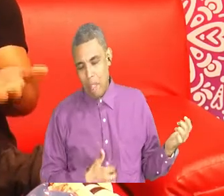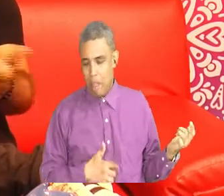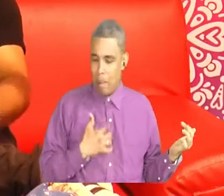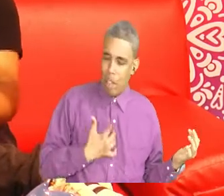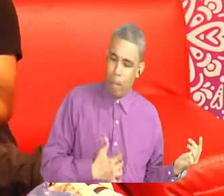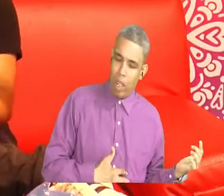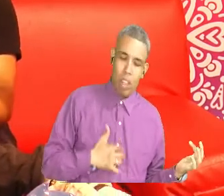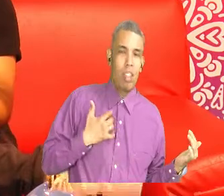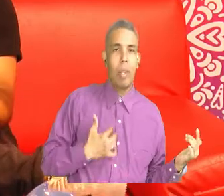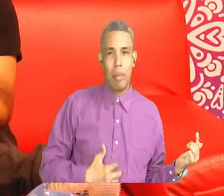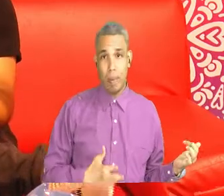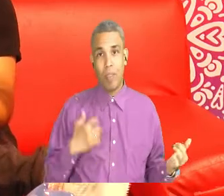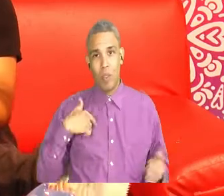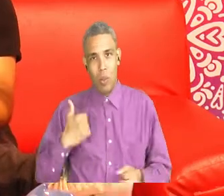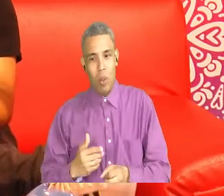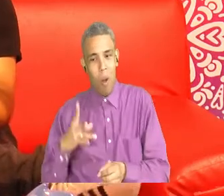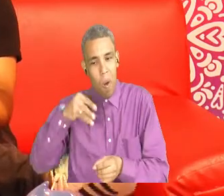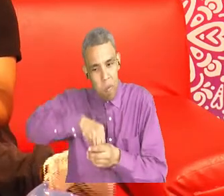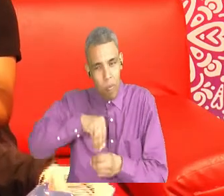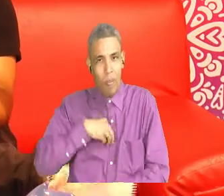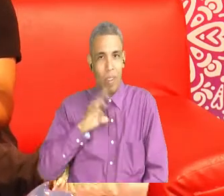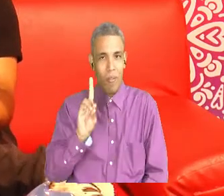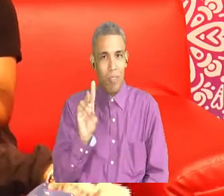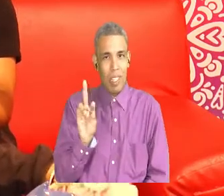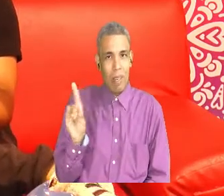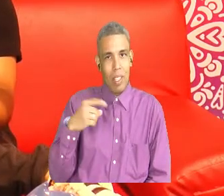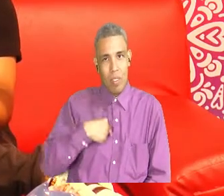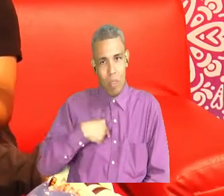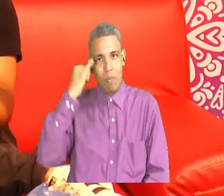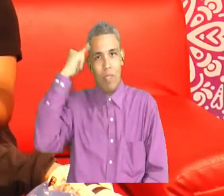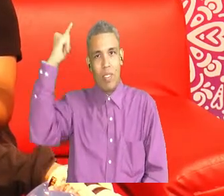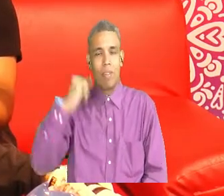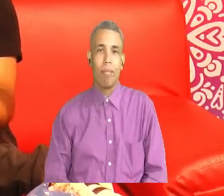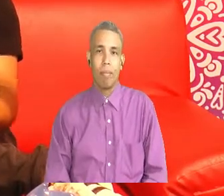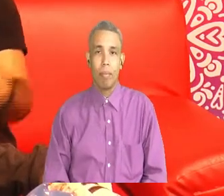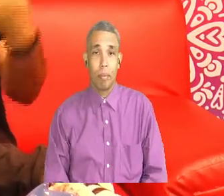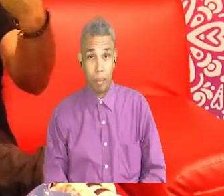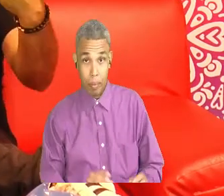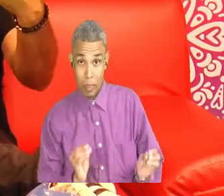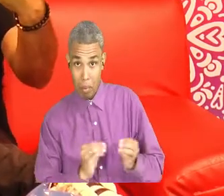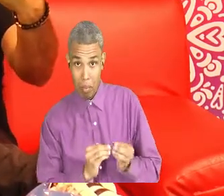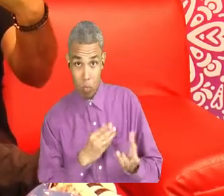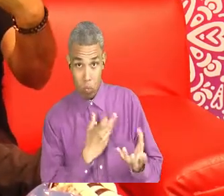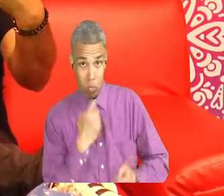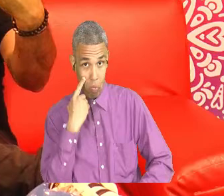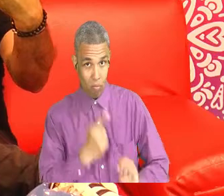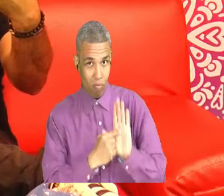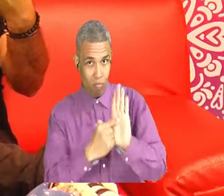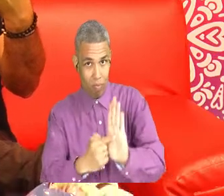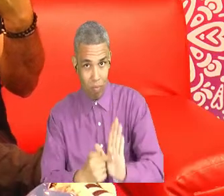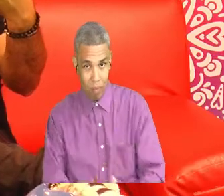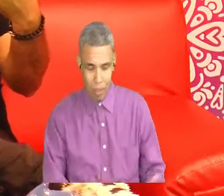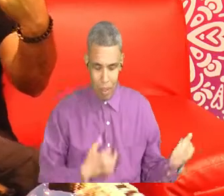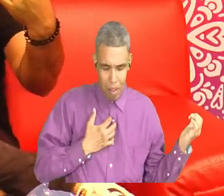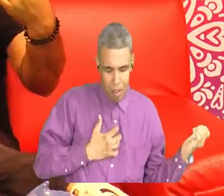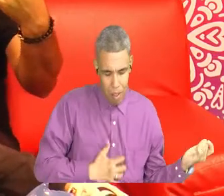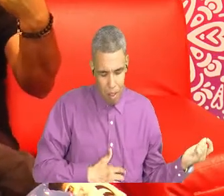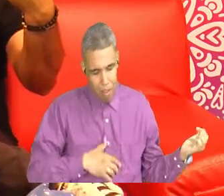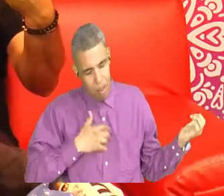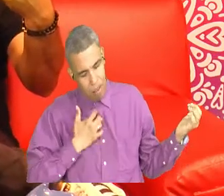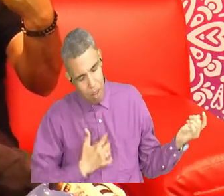en esta ciudad radicado. Bueno, pero yo quiero que nuestros televidentes escuchen tu voz y quiero que lo hagan con una de esas canciones